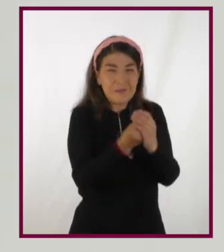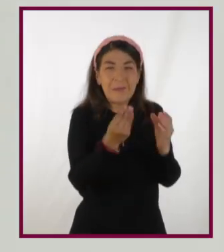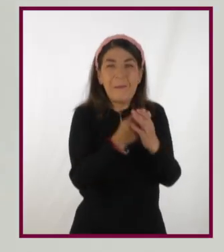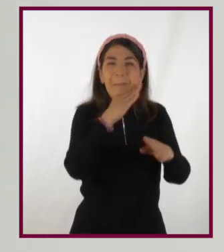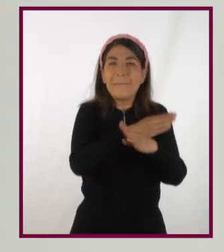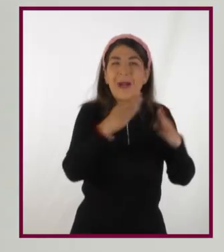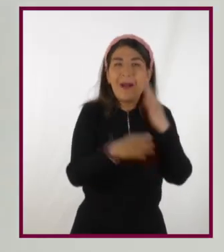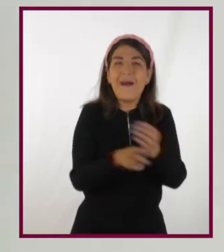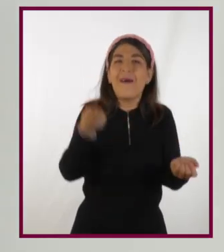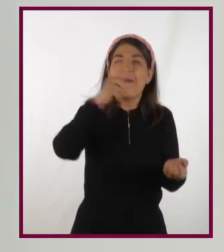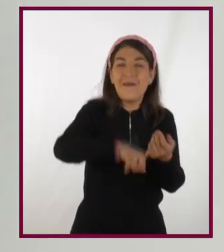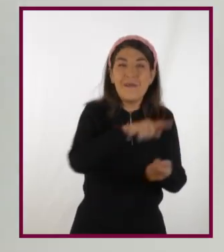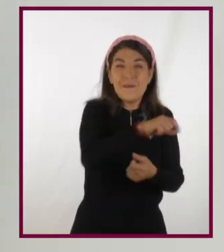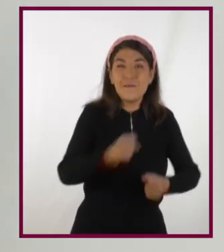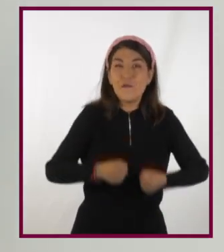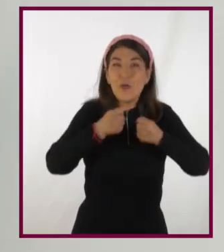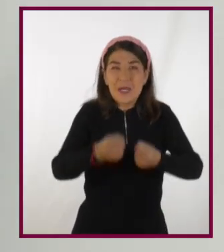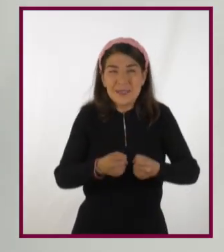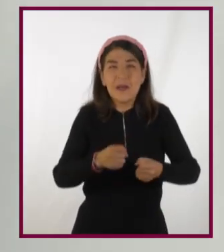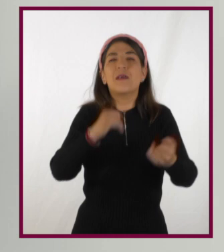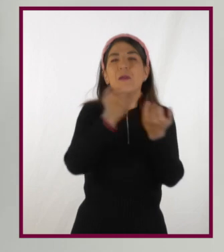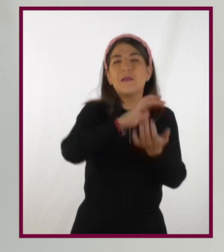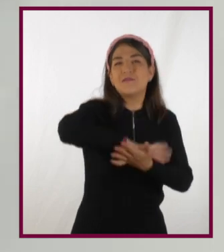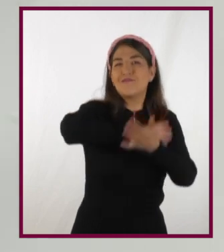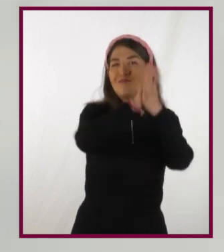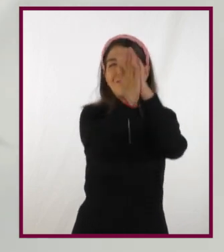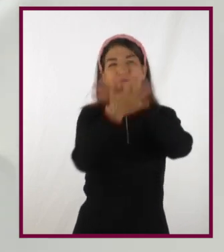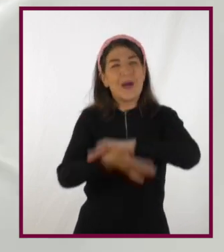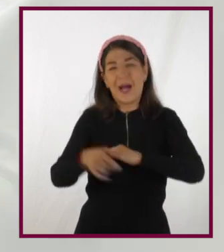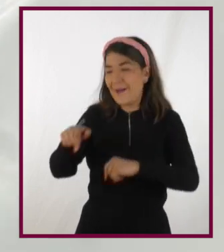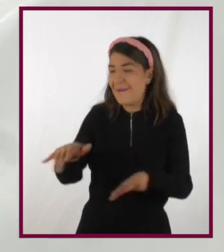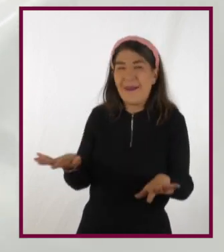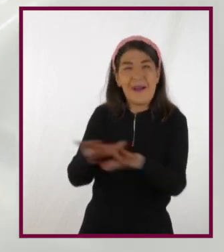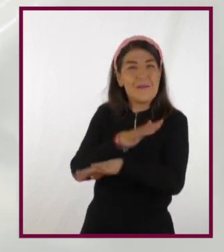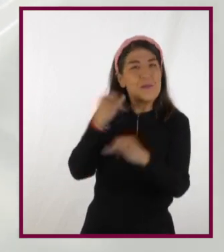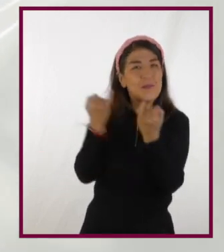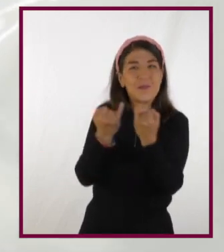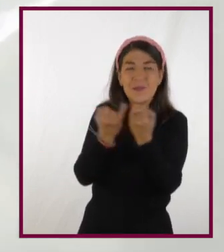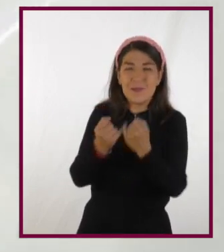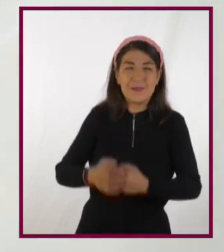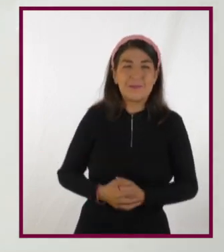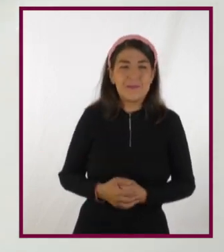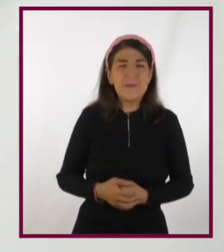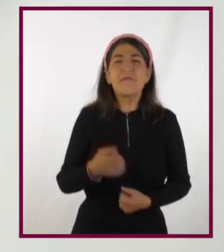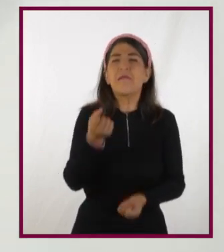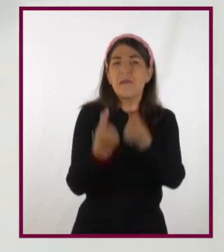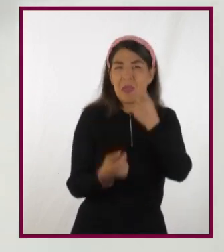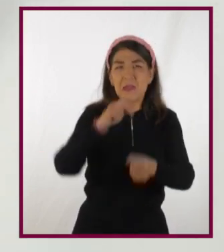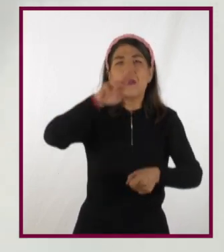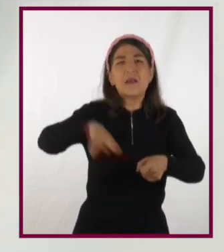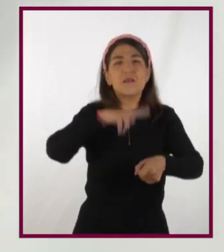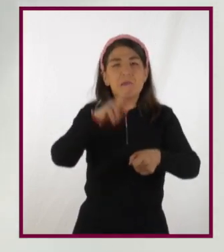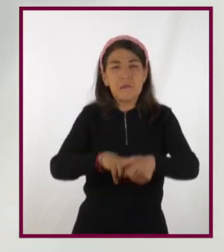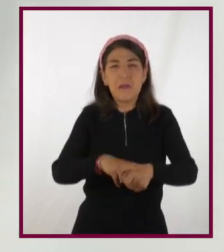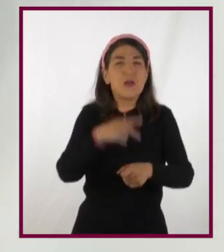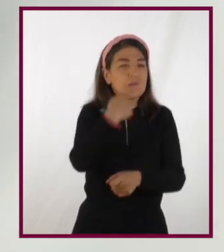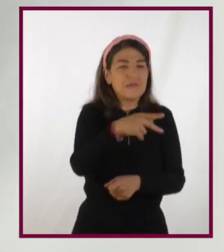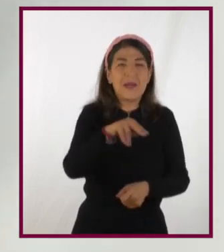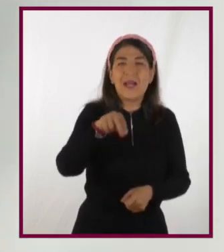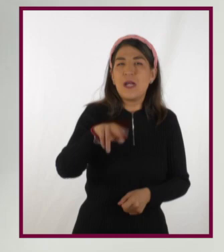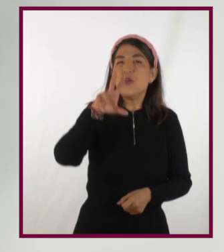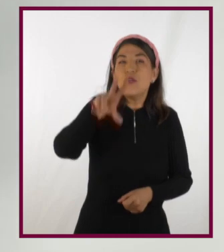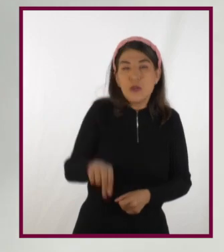el material, dada la aplicación de las fuerzas, cambia a lo largo del tiempo de la aplicación de las fuerzas. ¿Okay? Muchos líquidos en la naturaleza son